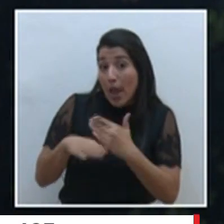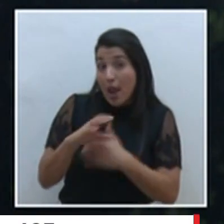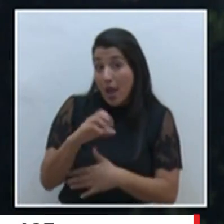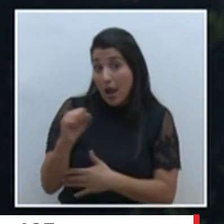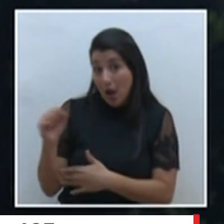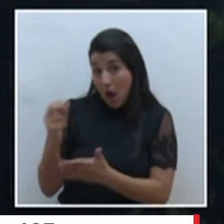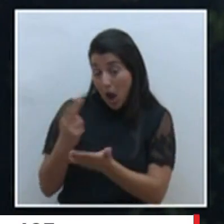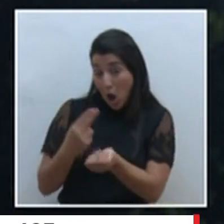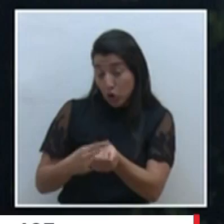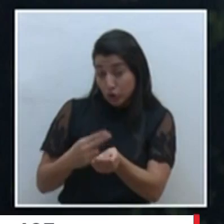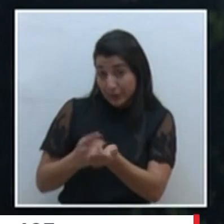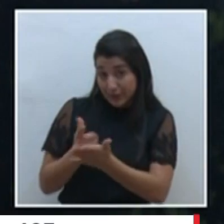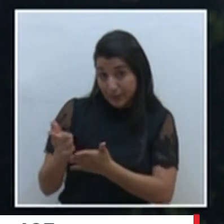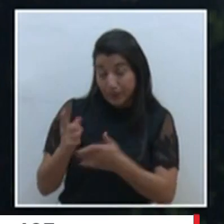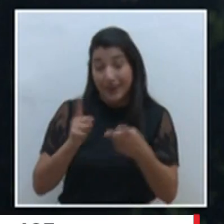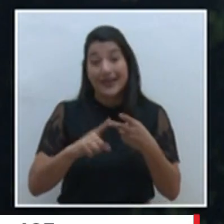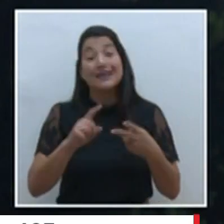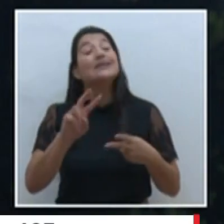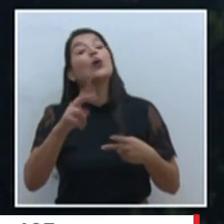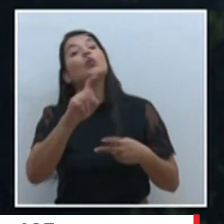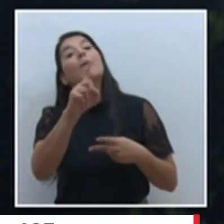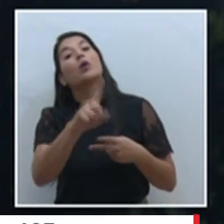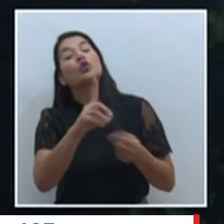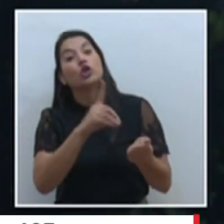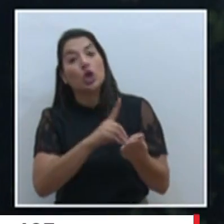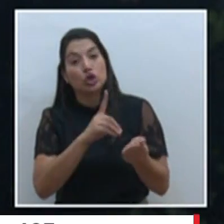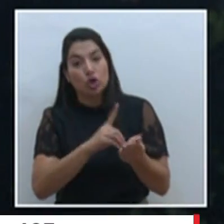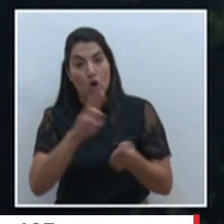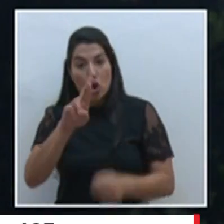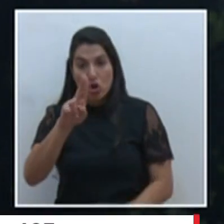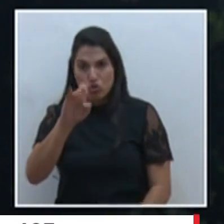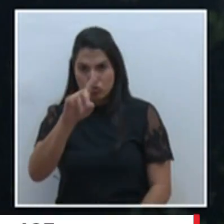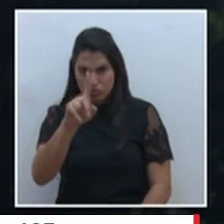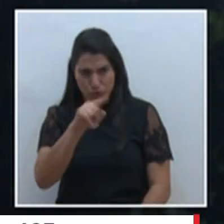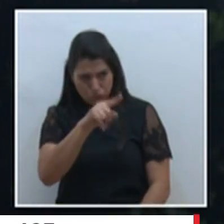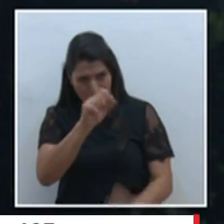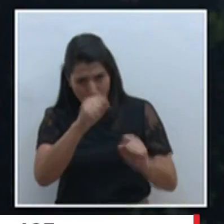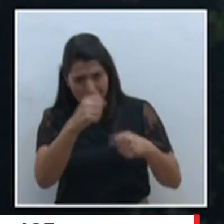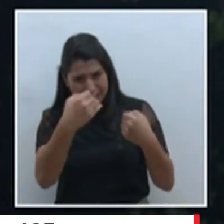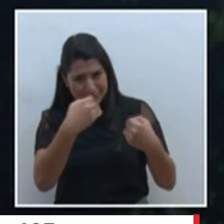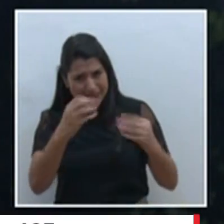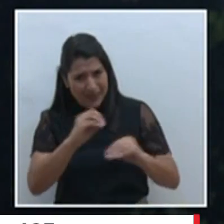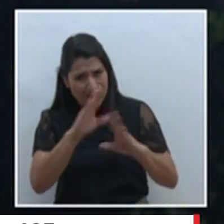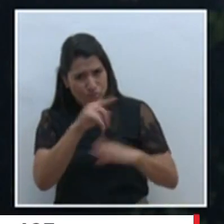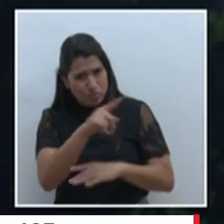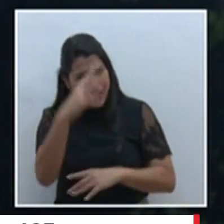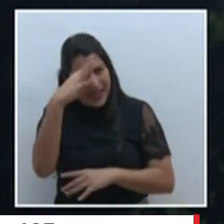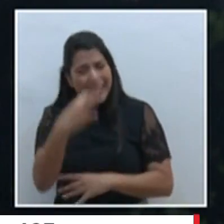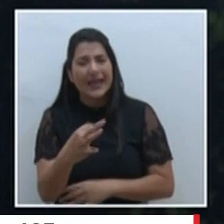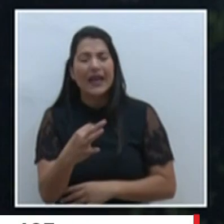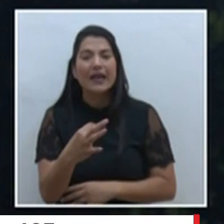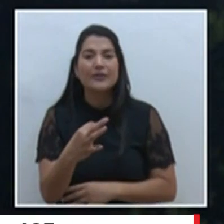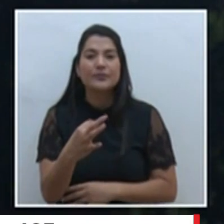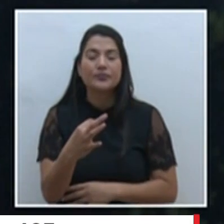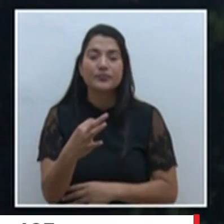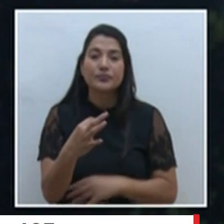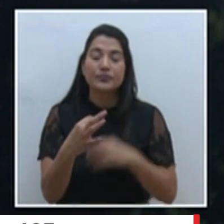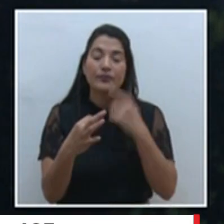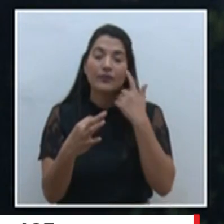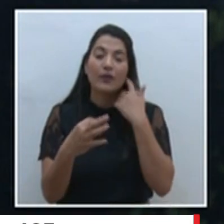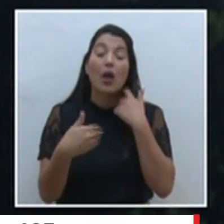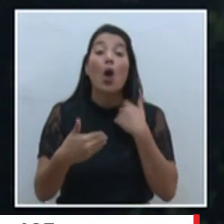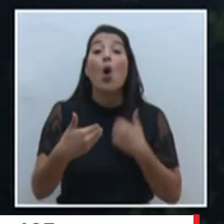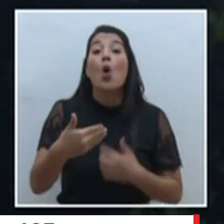segunda consulta sería para el doctor Ruiz, si nos puede aclarar si ustedes creen que hay dificultades a la hora